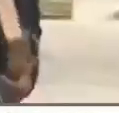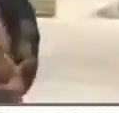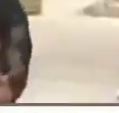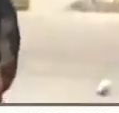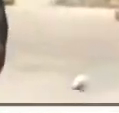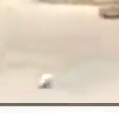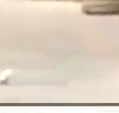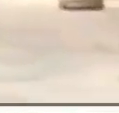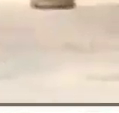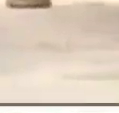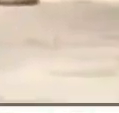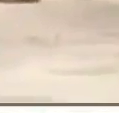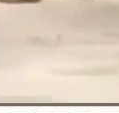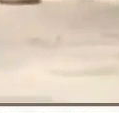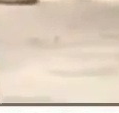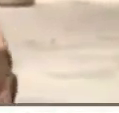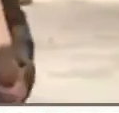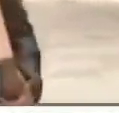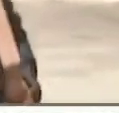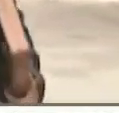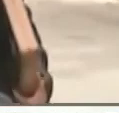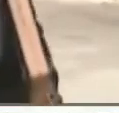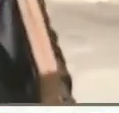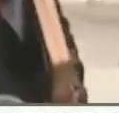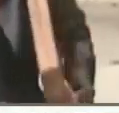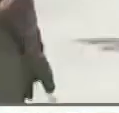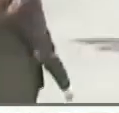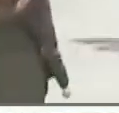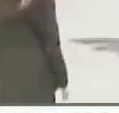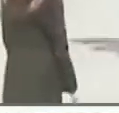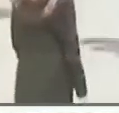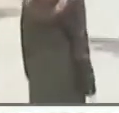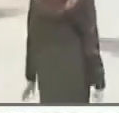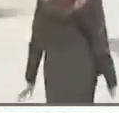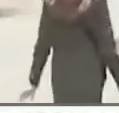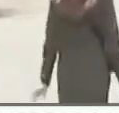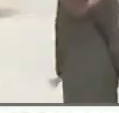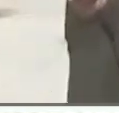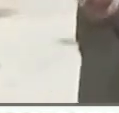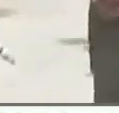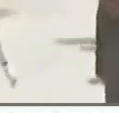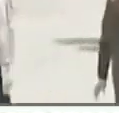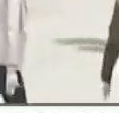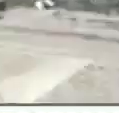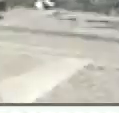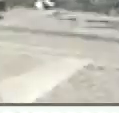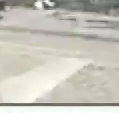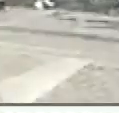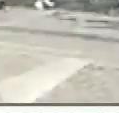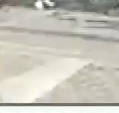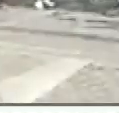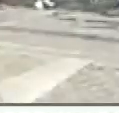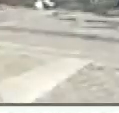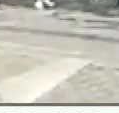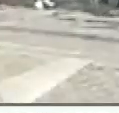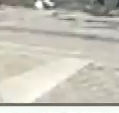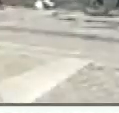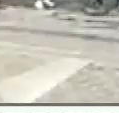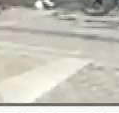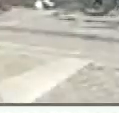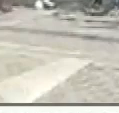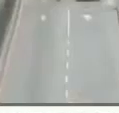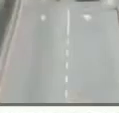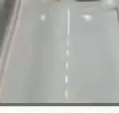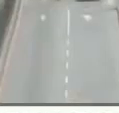colombiana. El país está cerca del tercer pico de coronavirus y por tal razón durante estos días se han implementado medidas